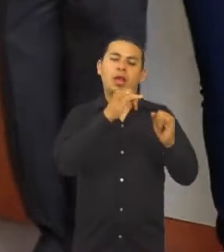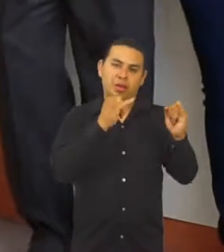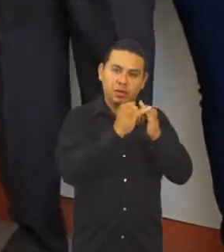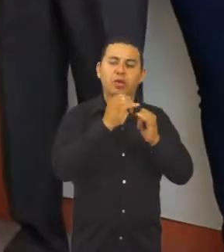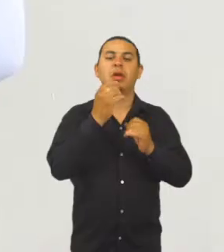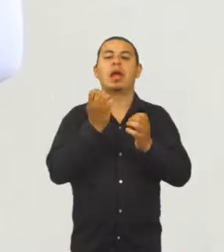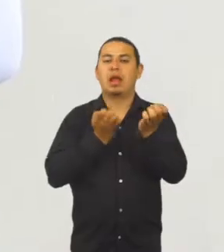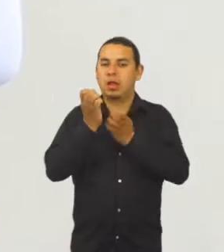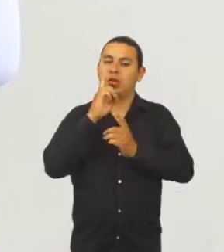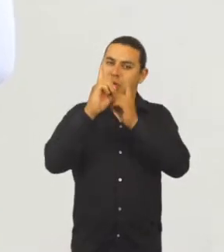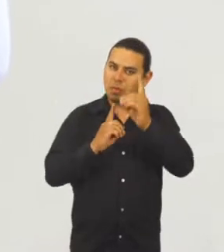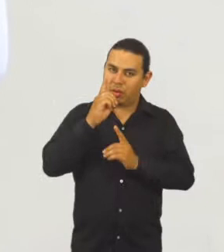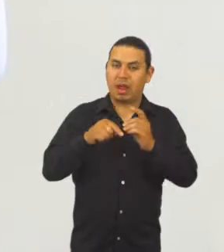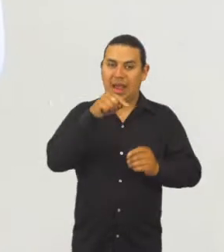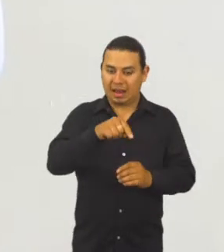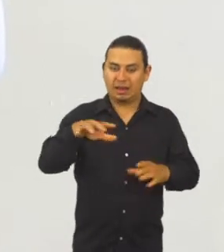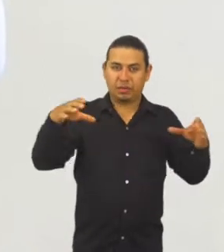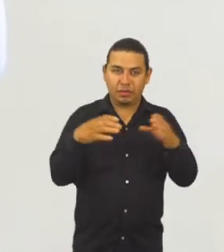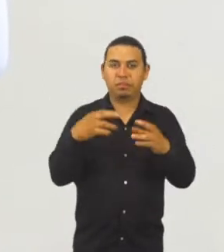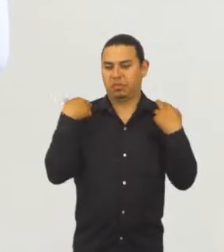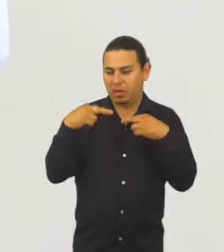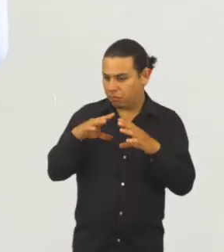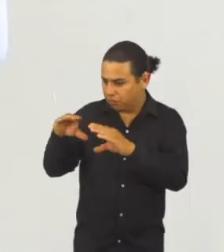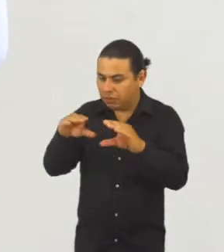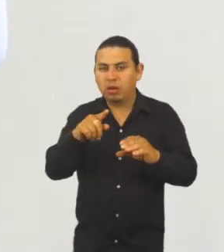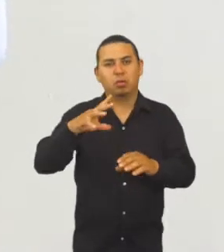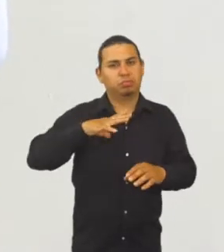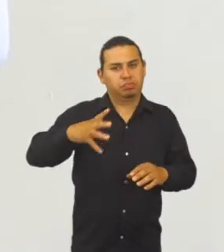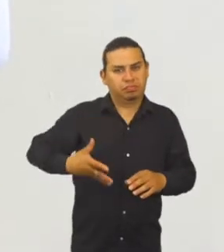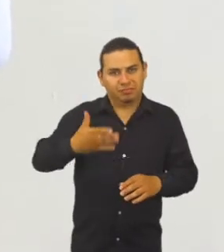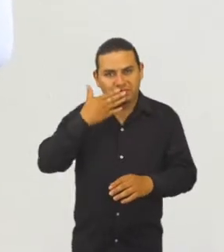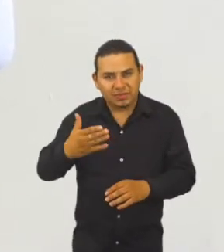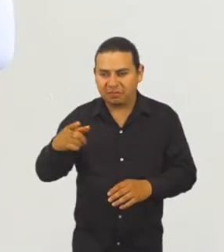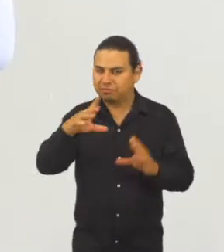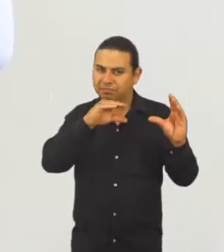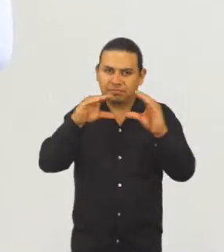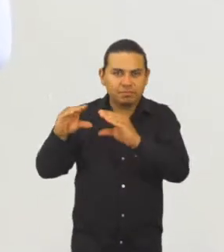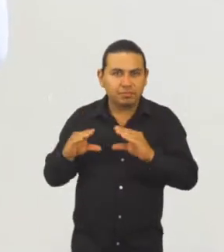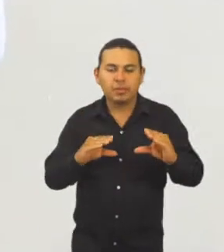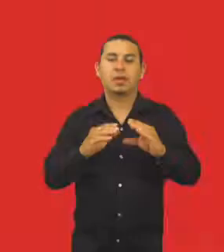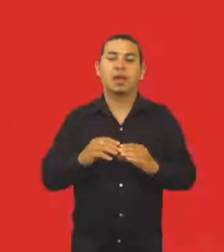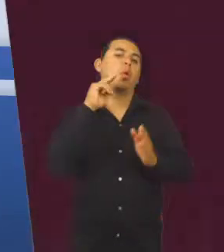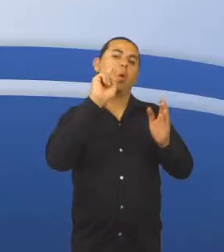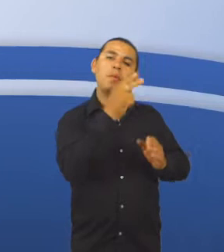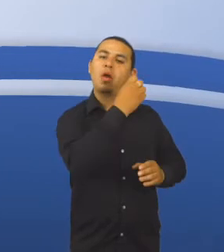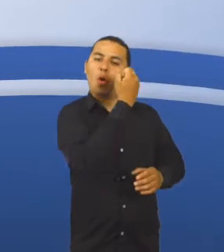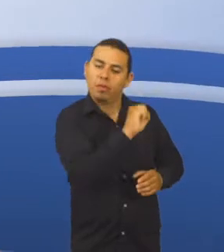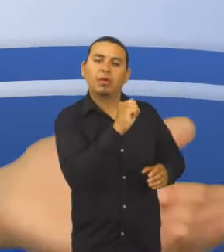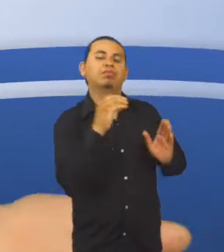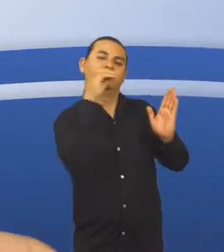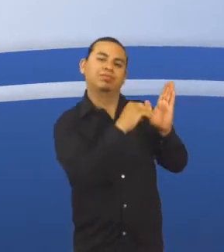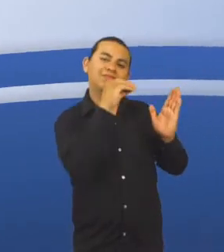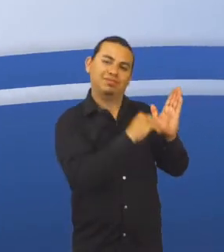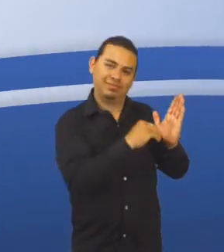en donde ponemos en alto a los catedráticos que están realizando investigación en estos tres rubros. Con